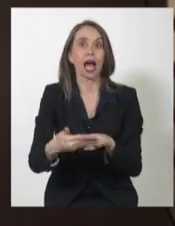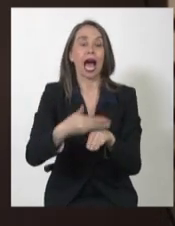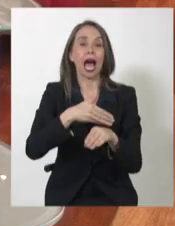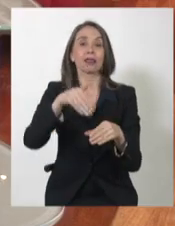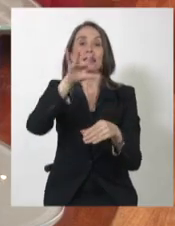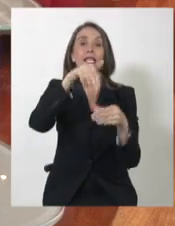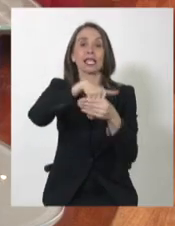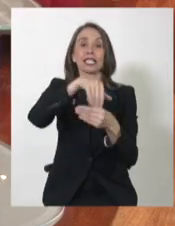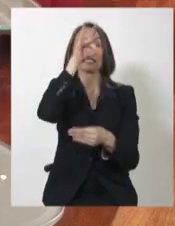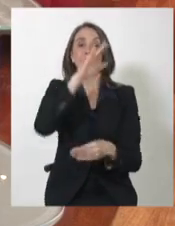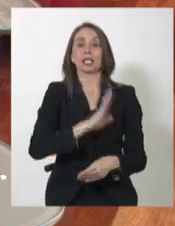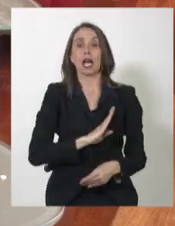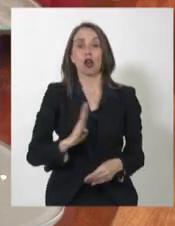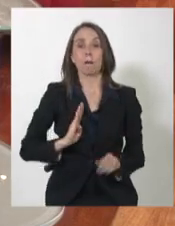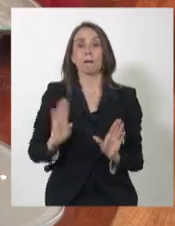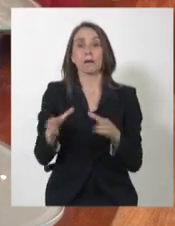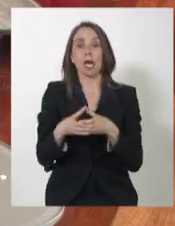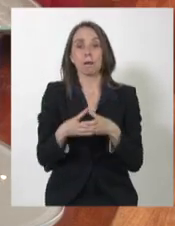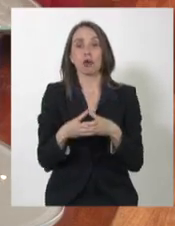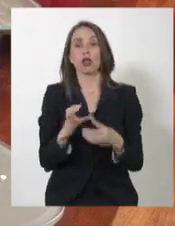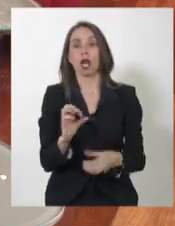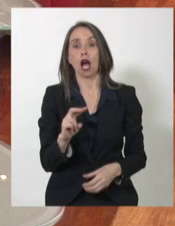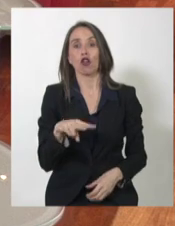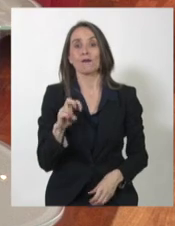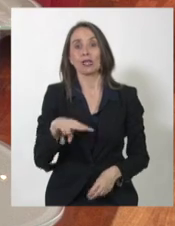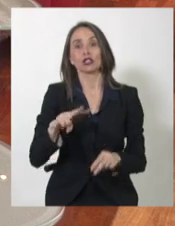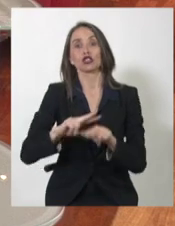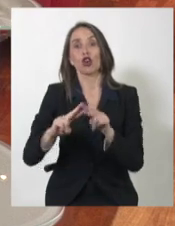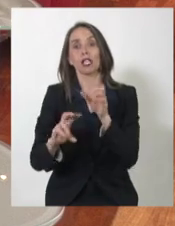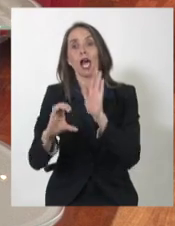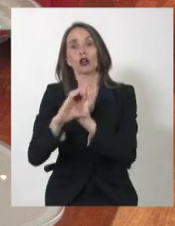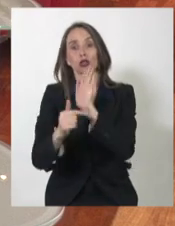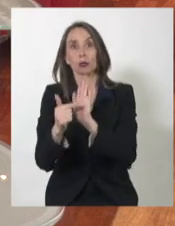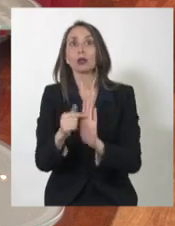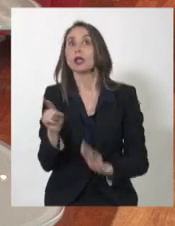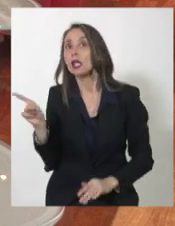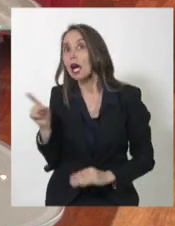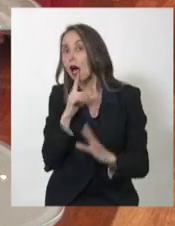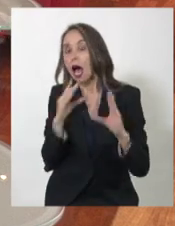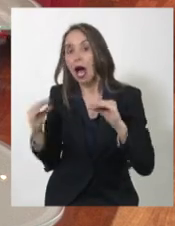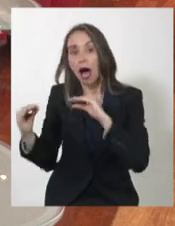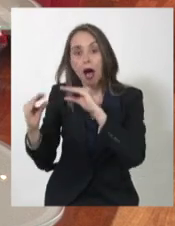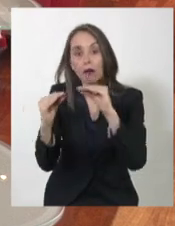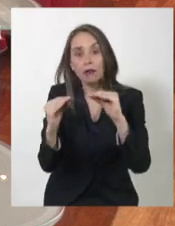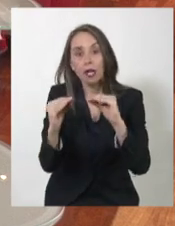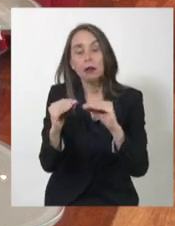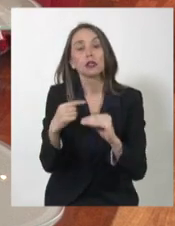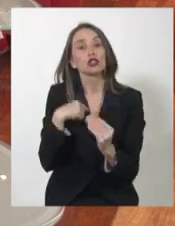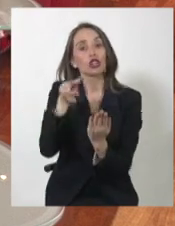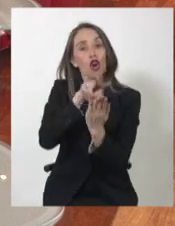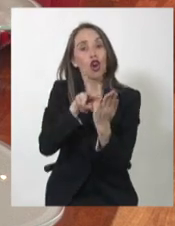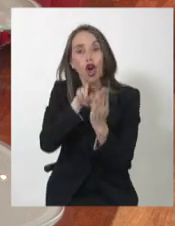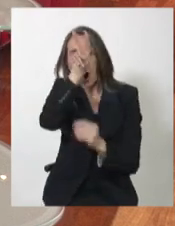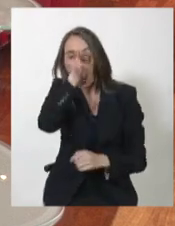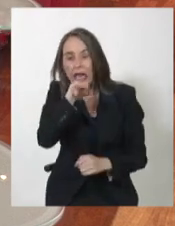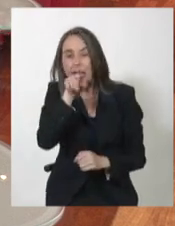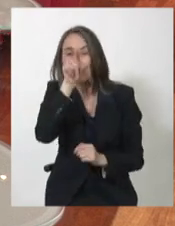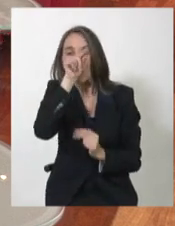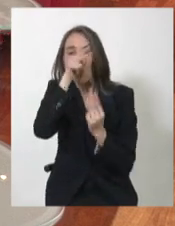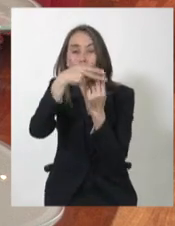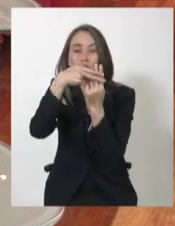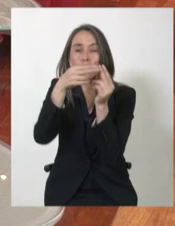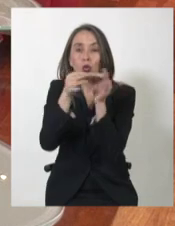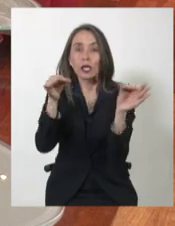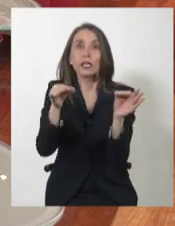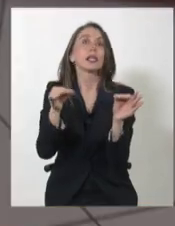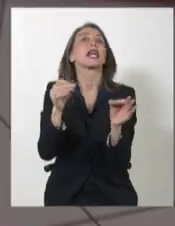convención. Eso. Antes de pasar, ¿sí? Se estaba hablando, en todo caso, lo leí por Twitter, en todo caso, que alguien